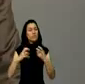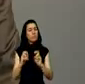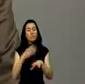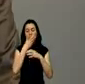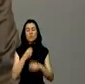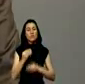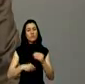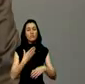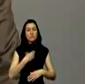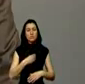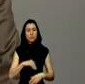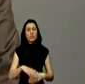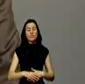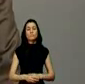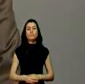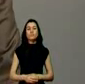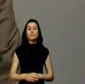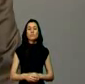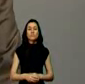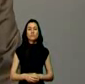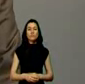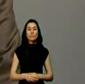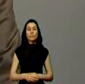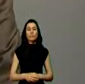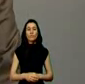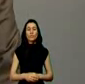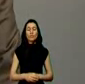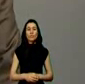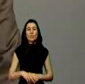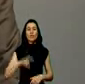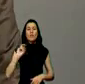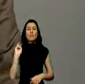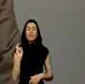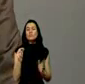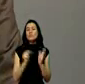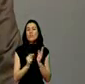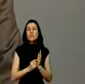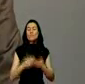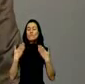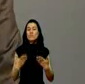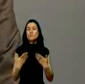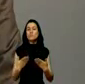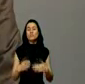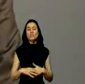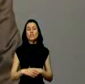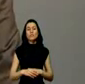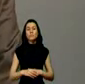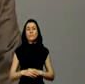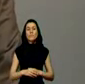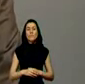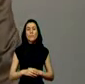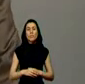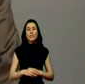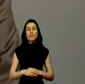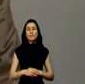plena calidad, que es lo que queremos hacer. En segundo lugar, otro dato que para mí me parece fundamental y quiero destacar es que no se trata